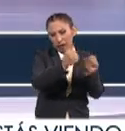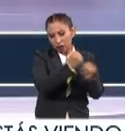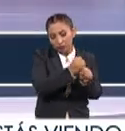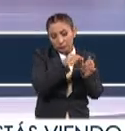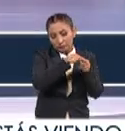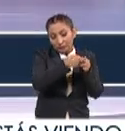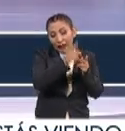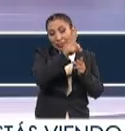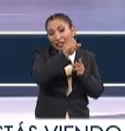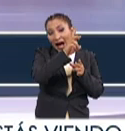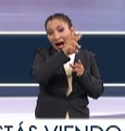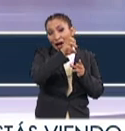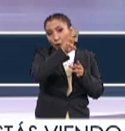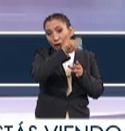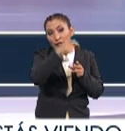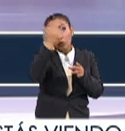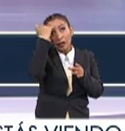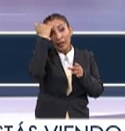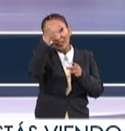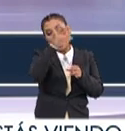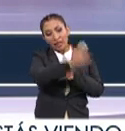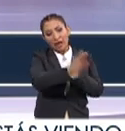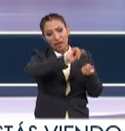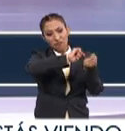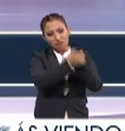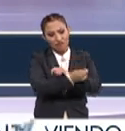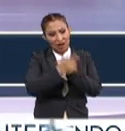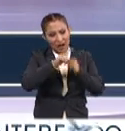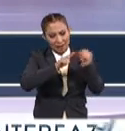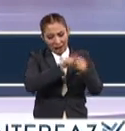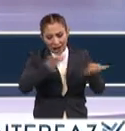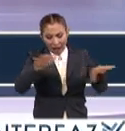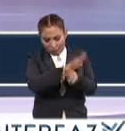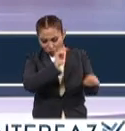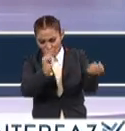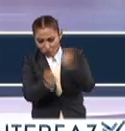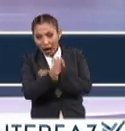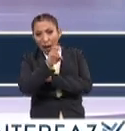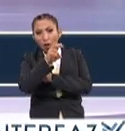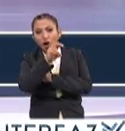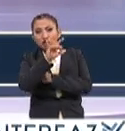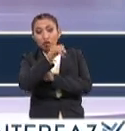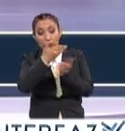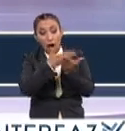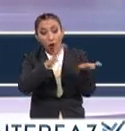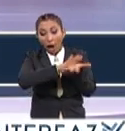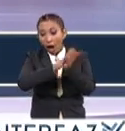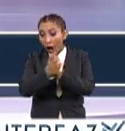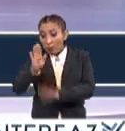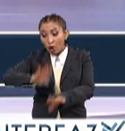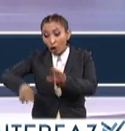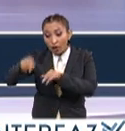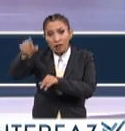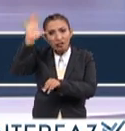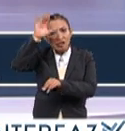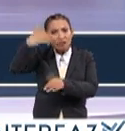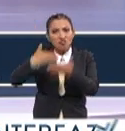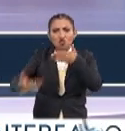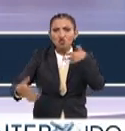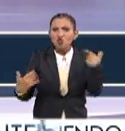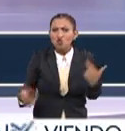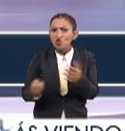años, Darwin con su teoría de la evolución de las especies y hoy la biología es una ciencia de